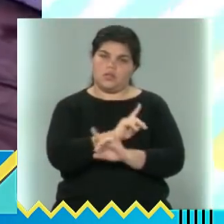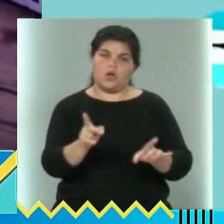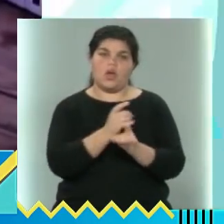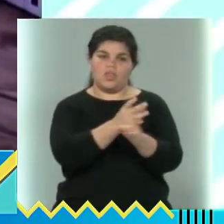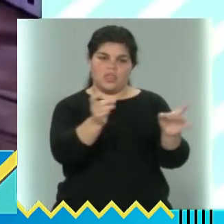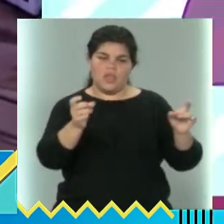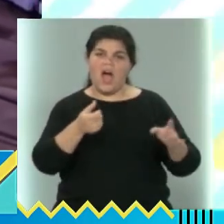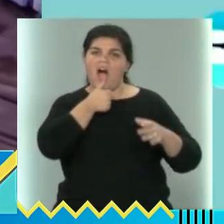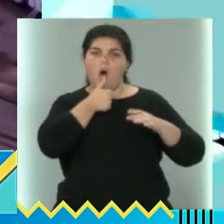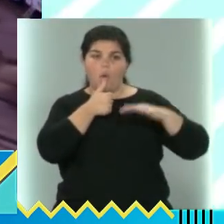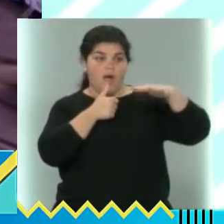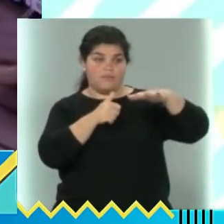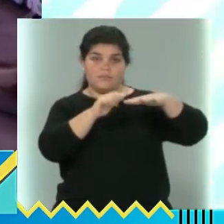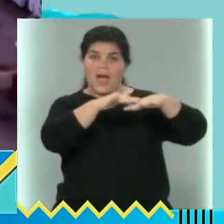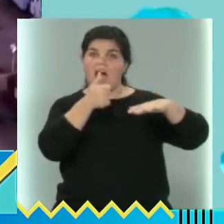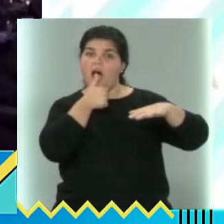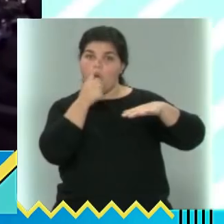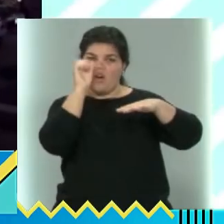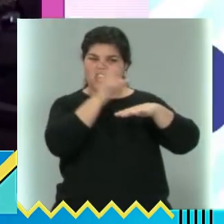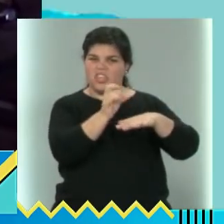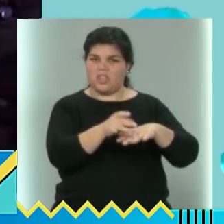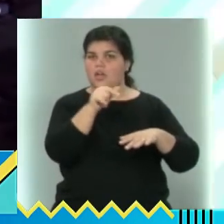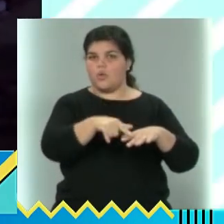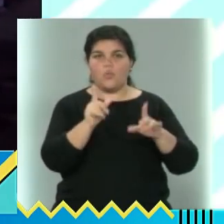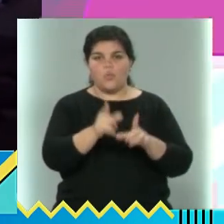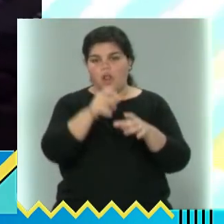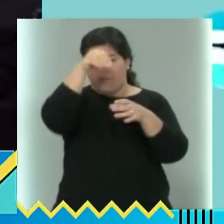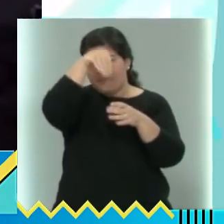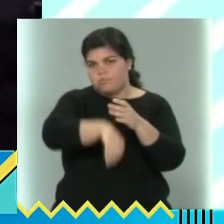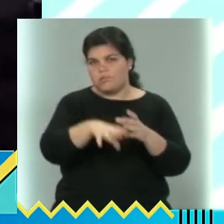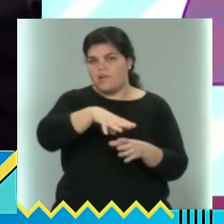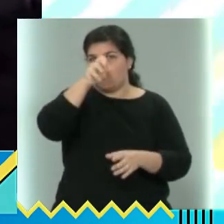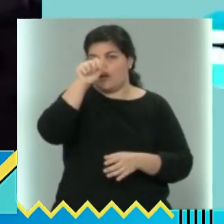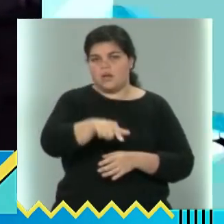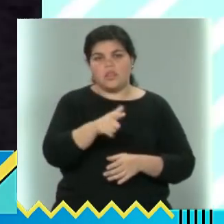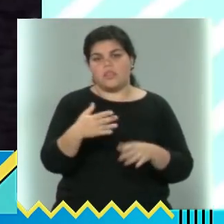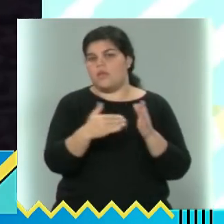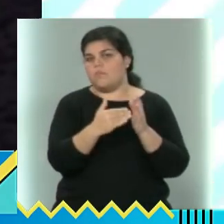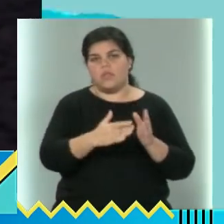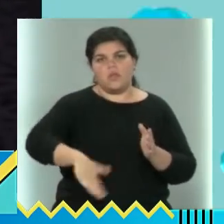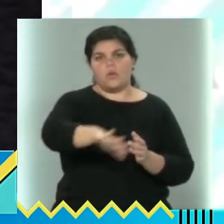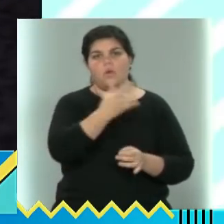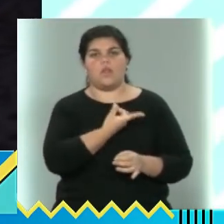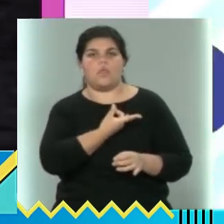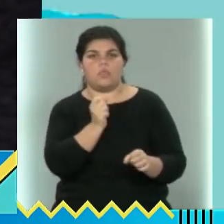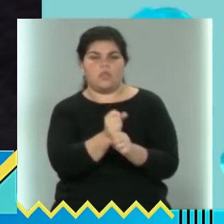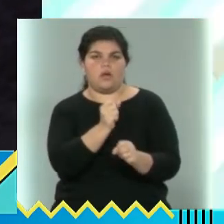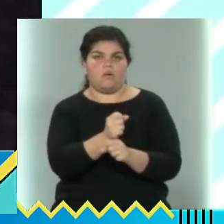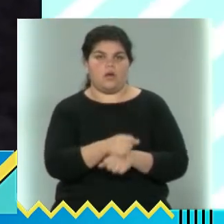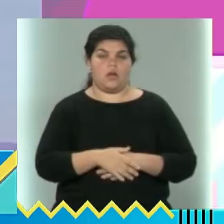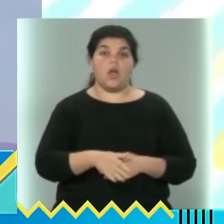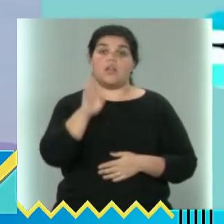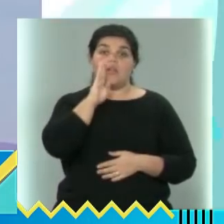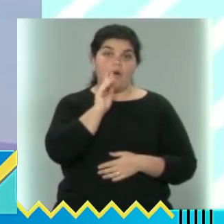napas superficiales a través de la fractura hidráulica. Bueno, eso depende muchísimo de la geología del lugar donde vos estés trabajando. En Estados Unidos hubo